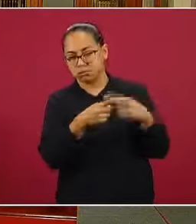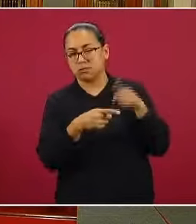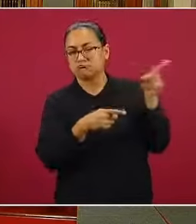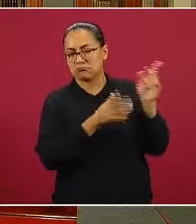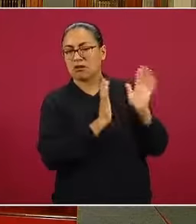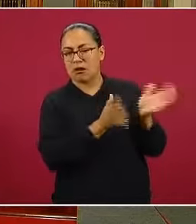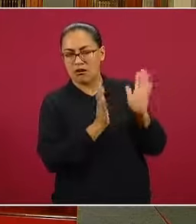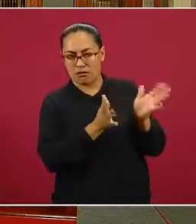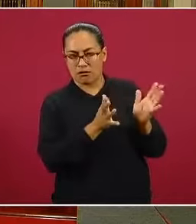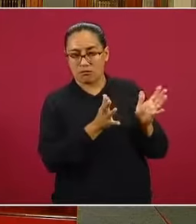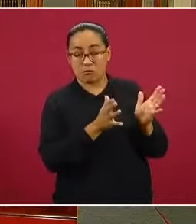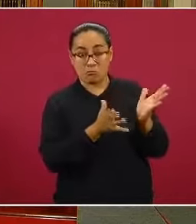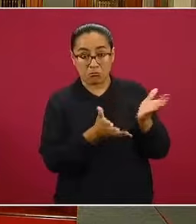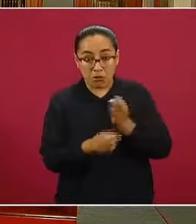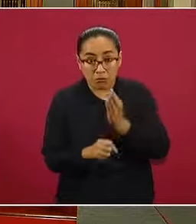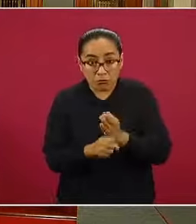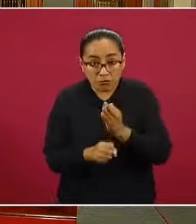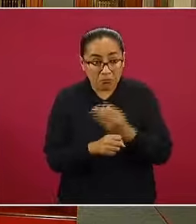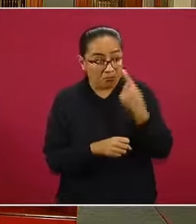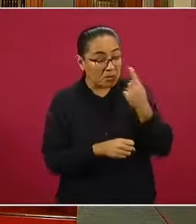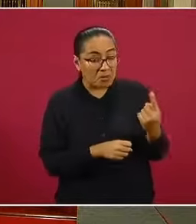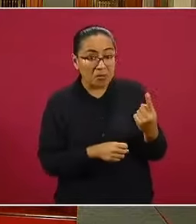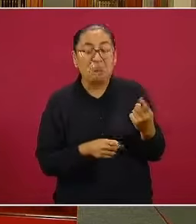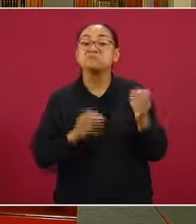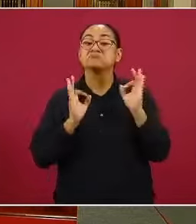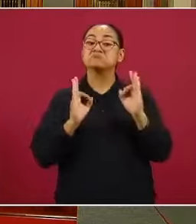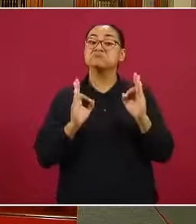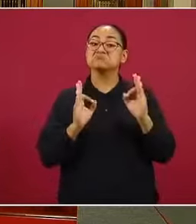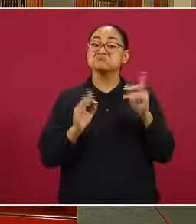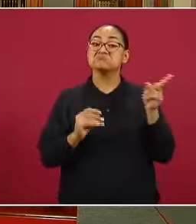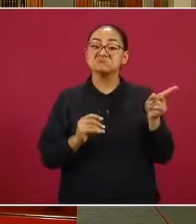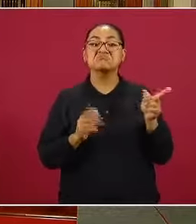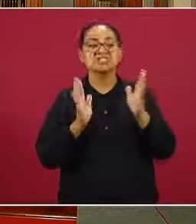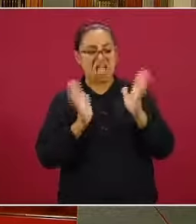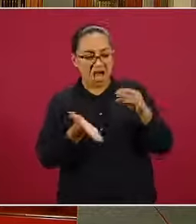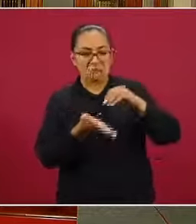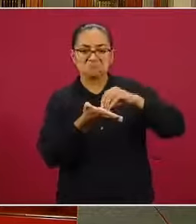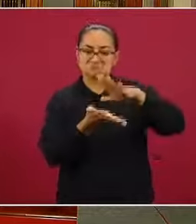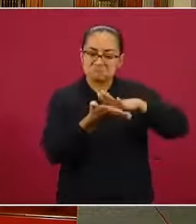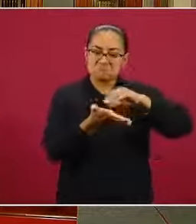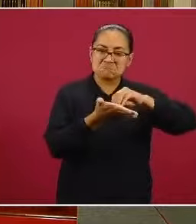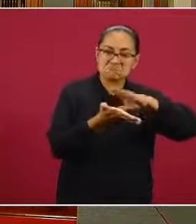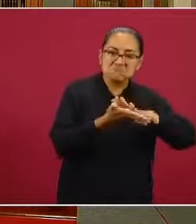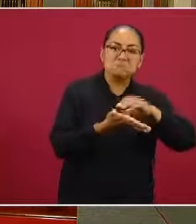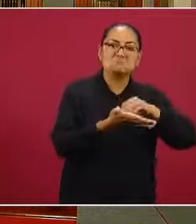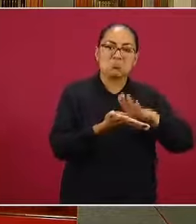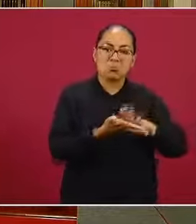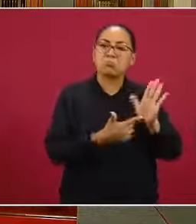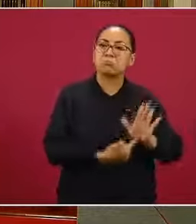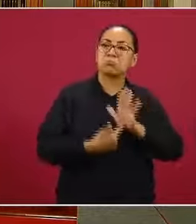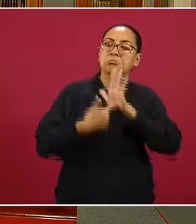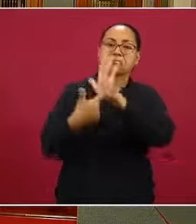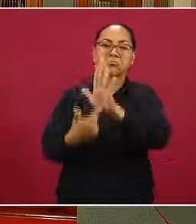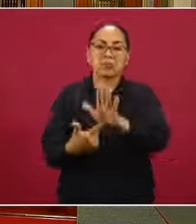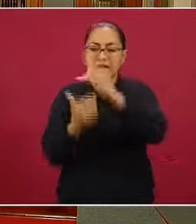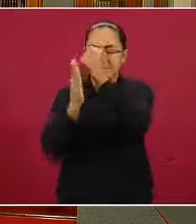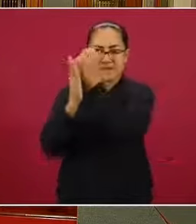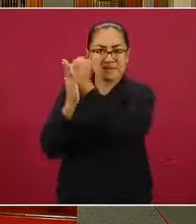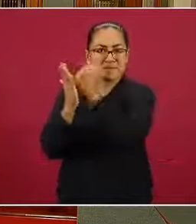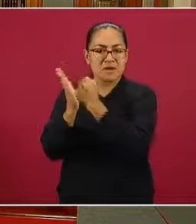frutos en términos de resultados ya publicados científicamente, y demuestra cómo un etiquetado que se comprenda, que se